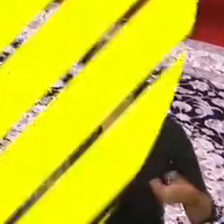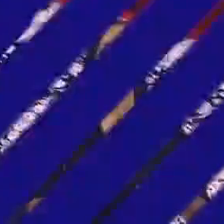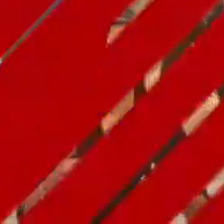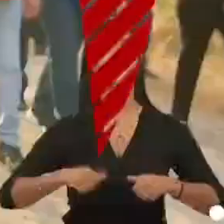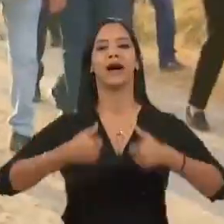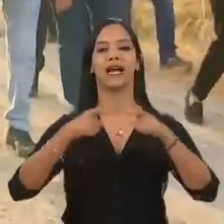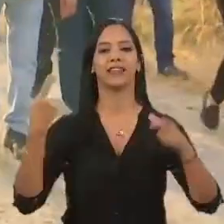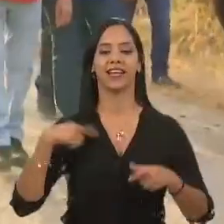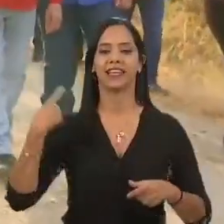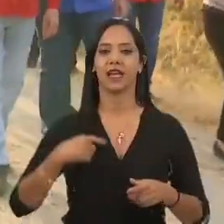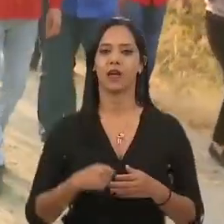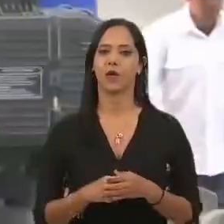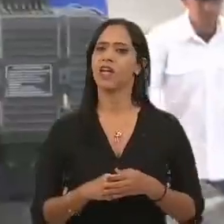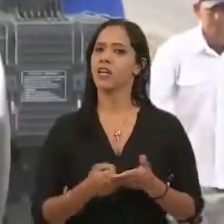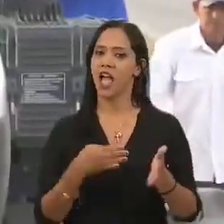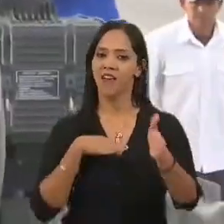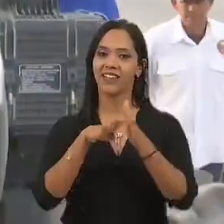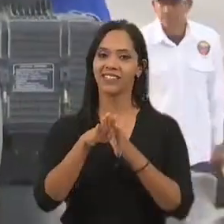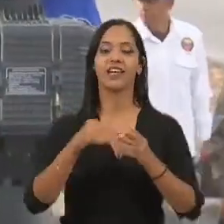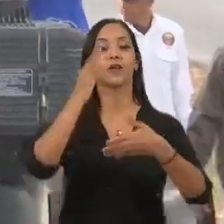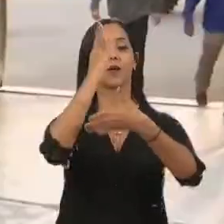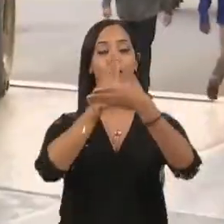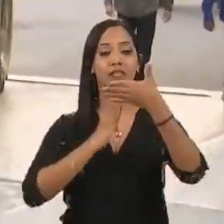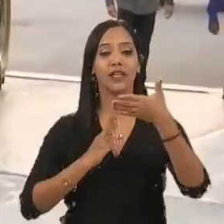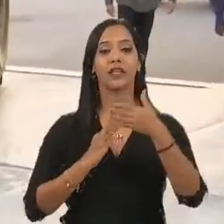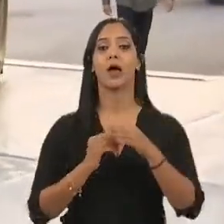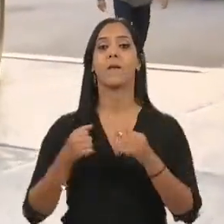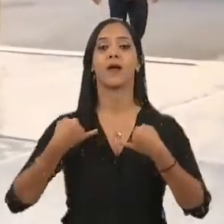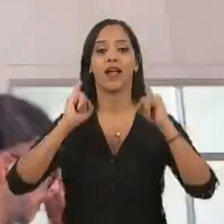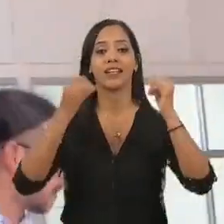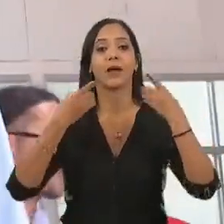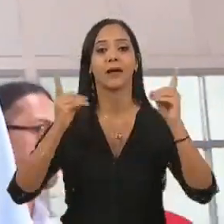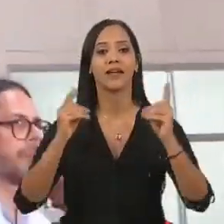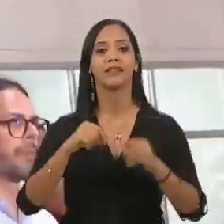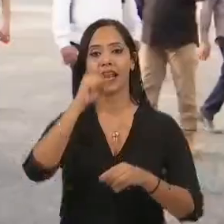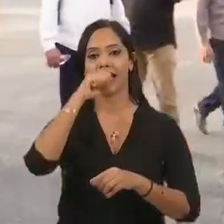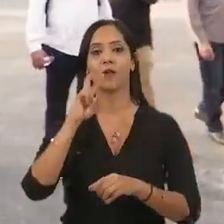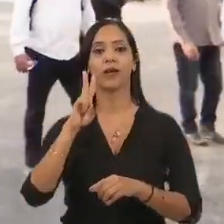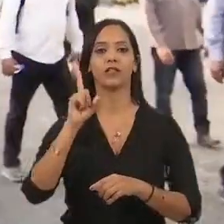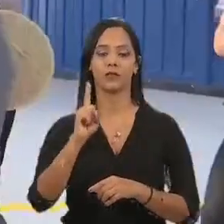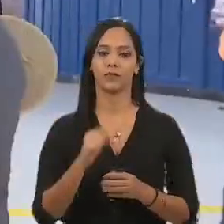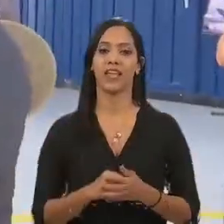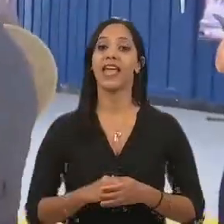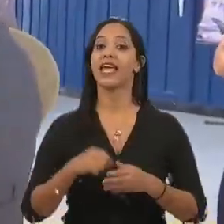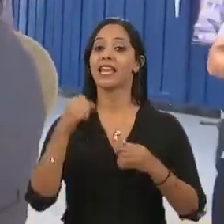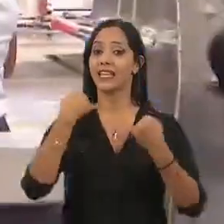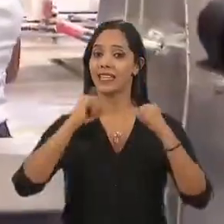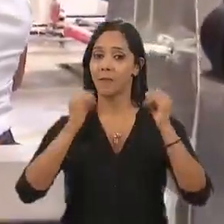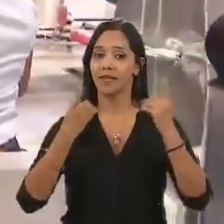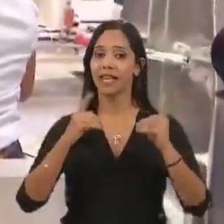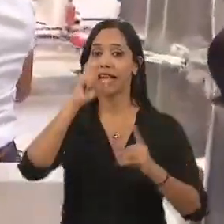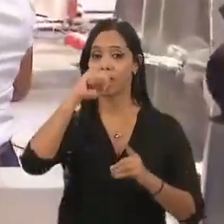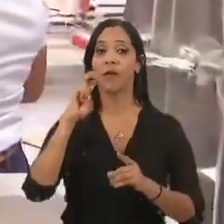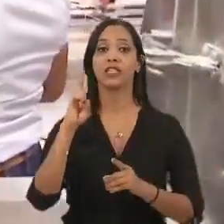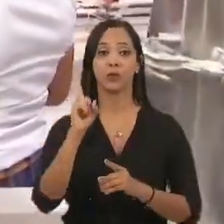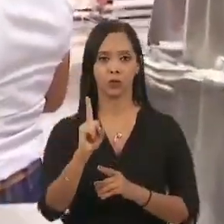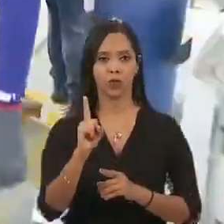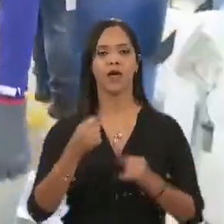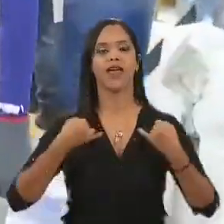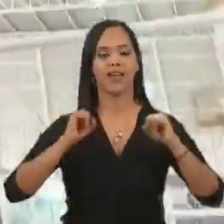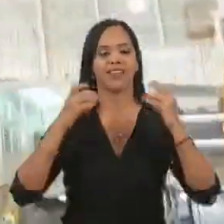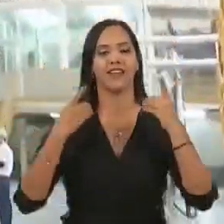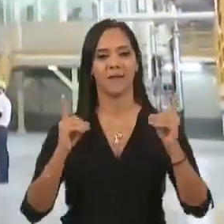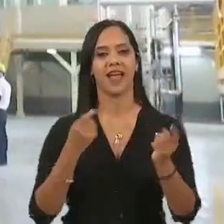empeño más grande que tengo, y avanzar con honestidad por la independencia del siglo XXI. Y la independencia del siglo XXI es